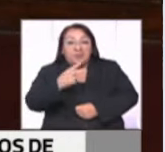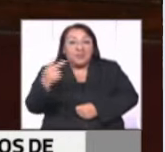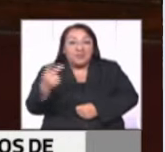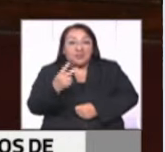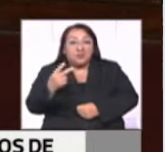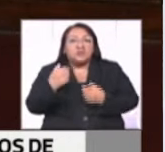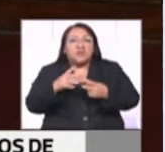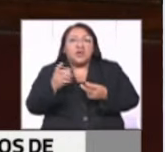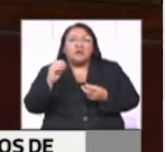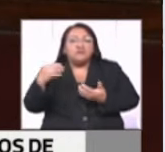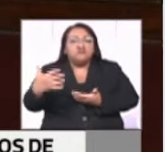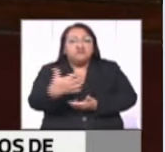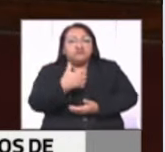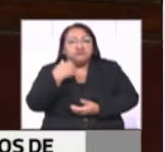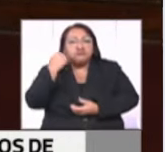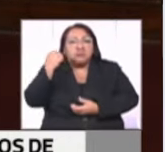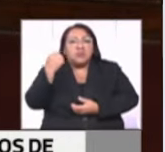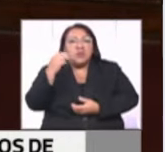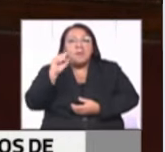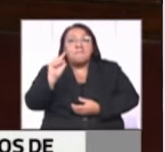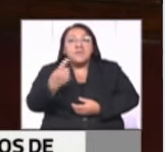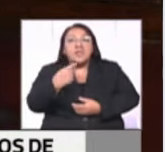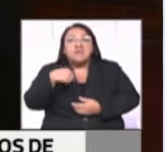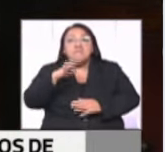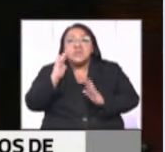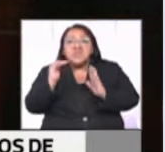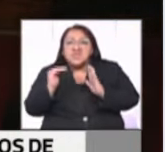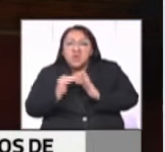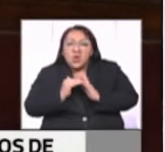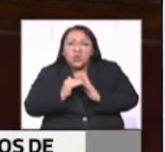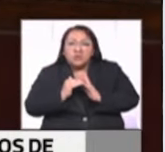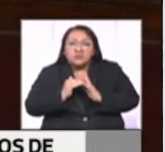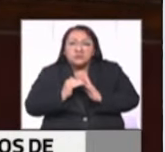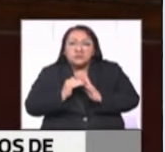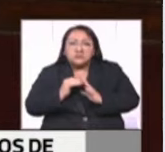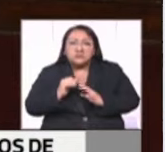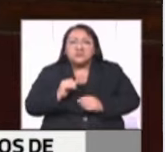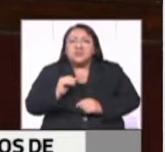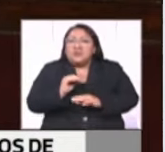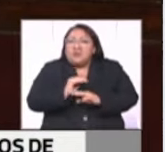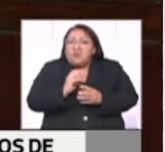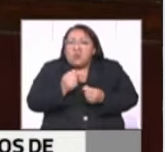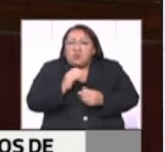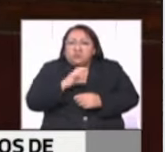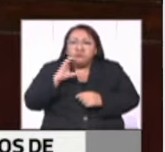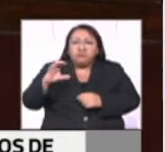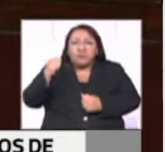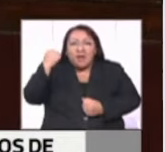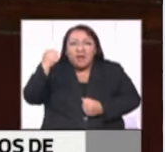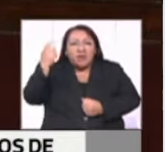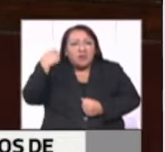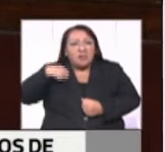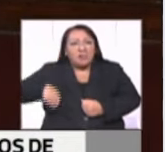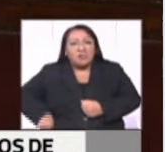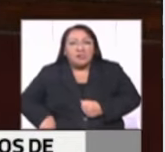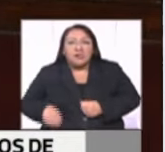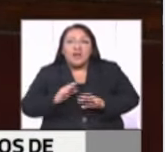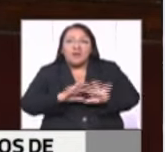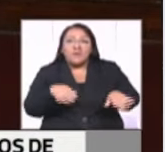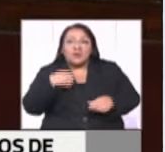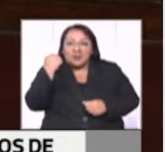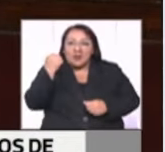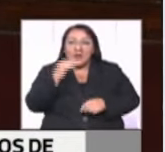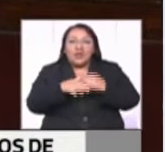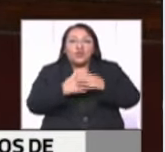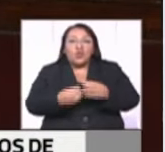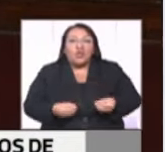han tenido ganancias por encima de 1.000 millones, sin contar las ganancias